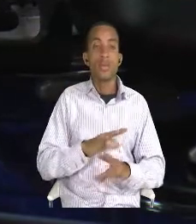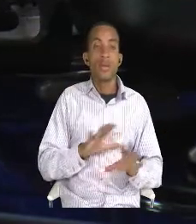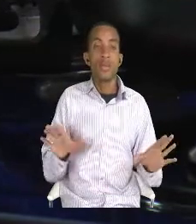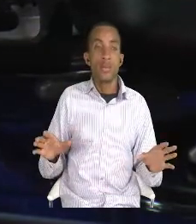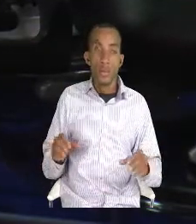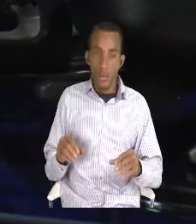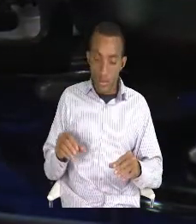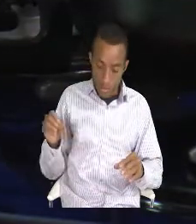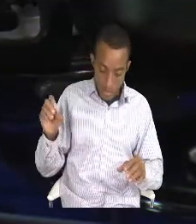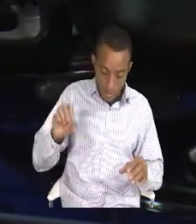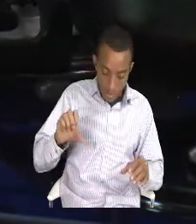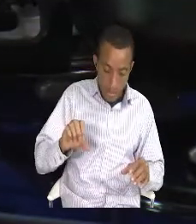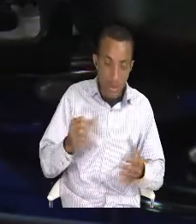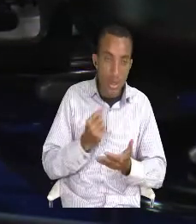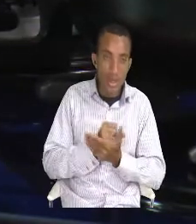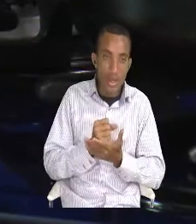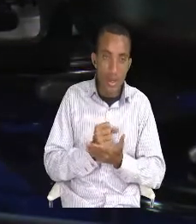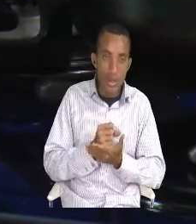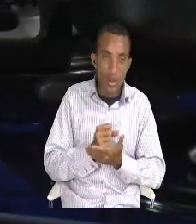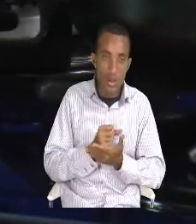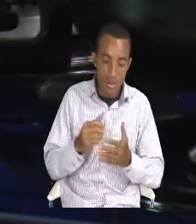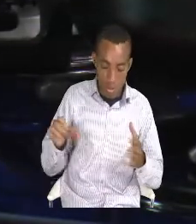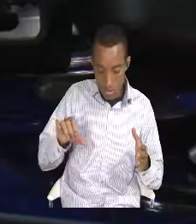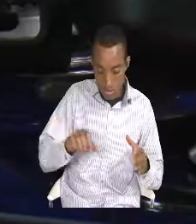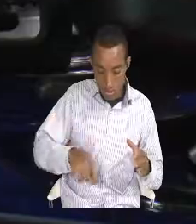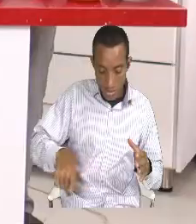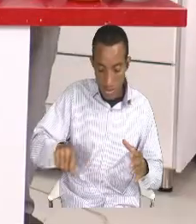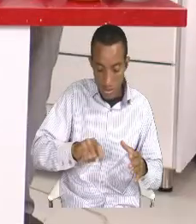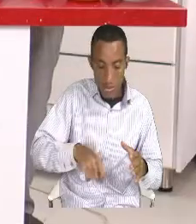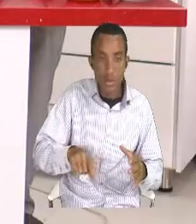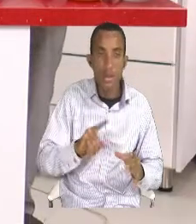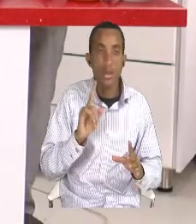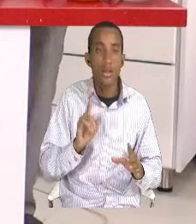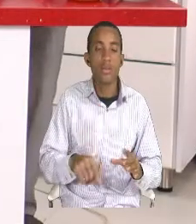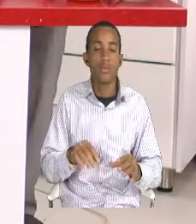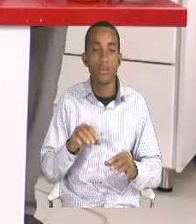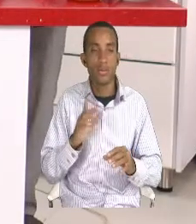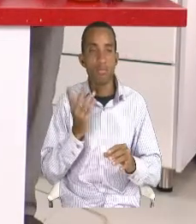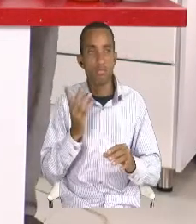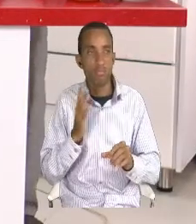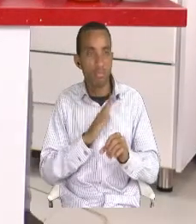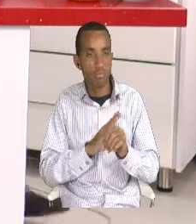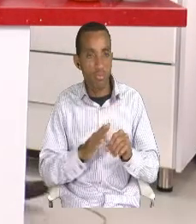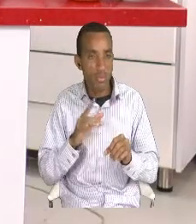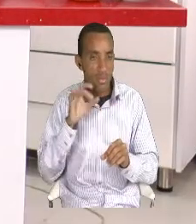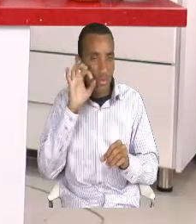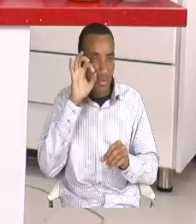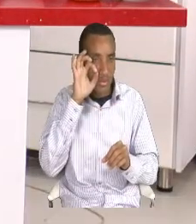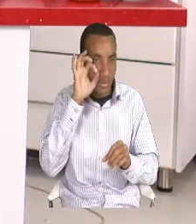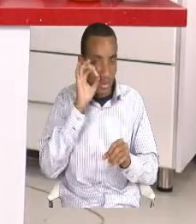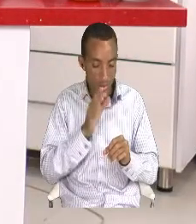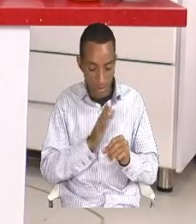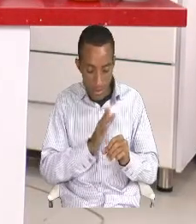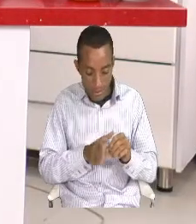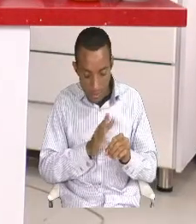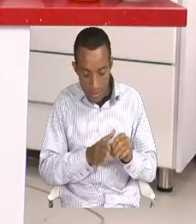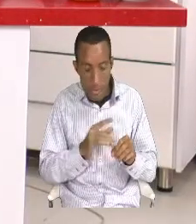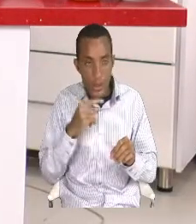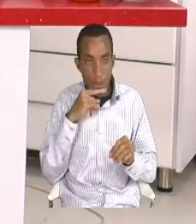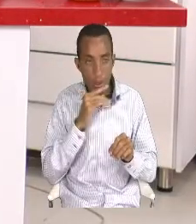ajo. Es una salsa italiana que se hace también con una variedad de tomates. Obviamente, pues acá no tenemos la variedad de